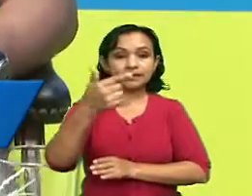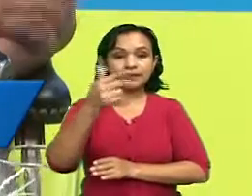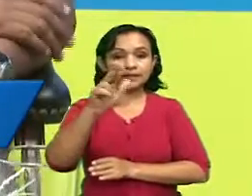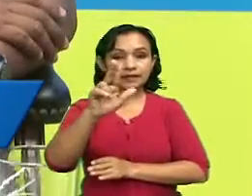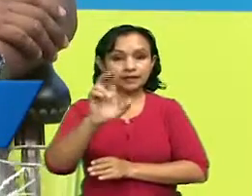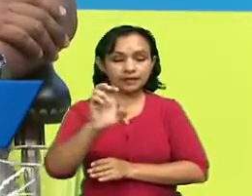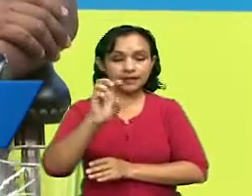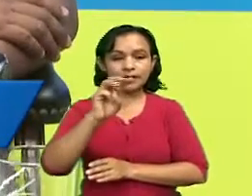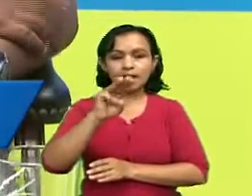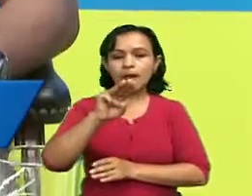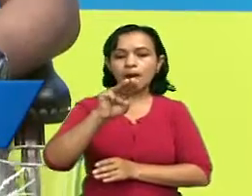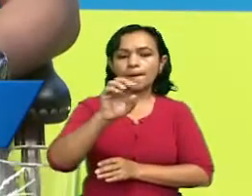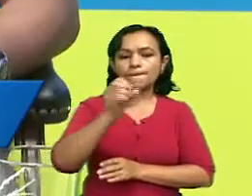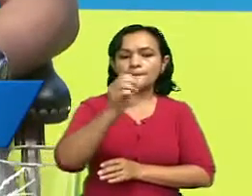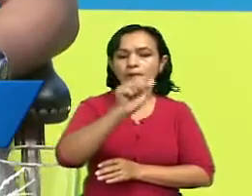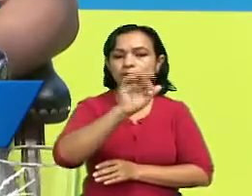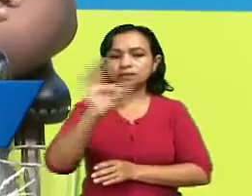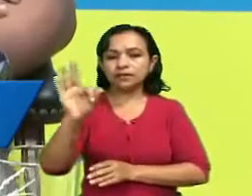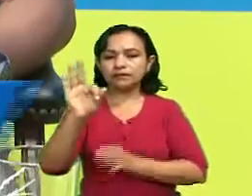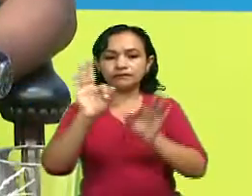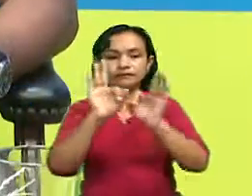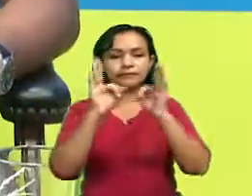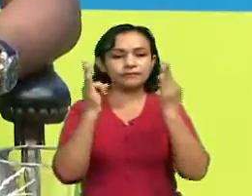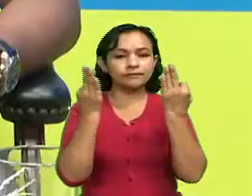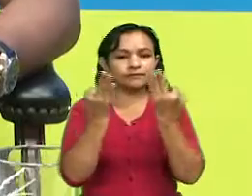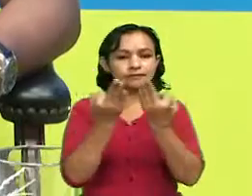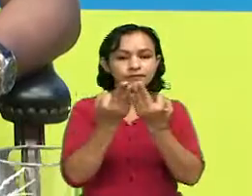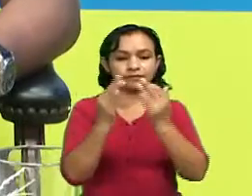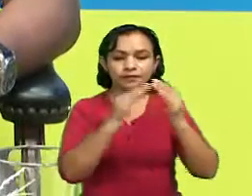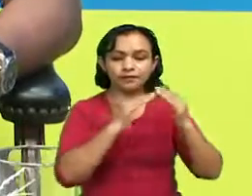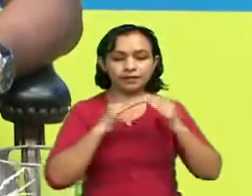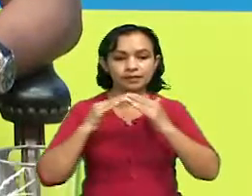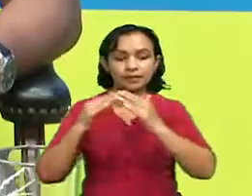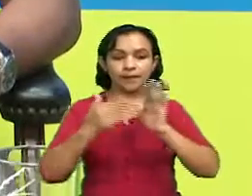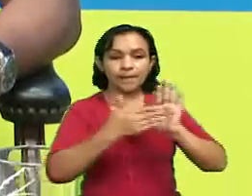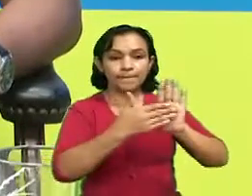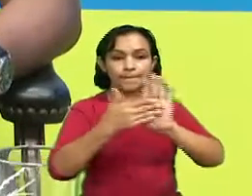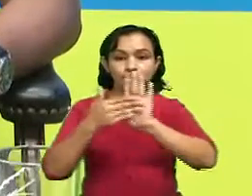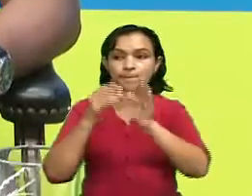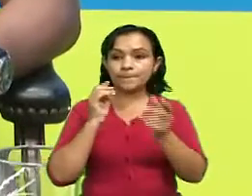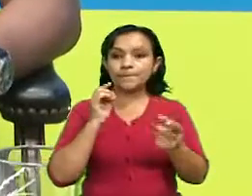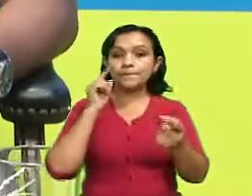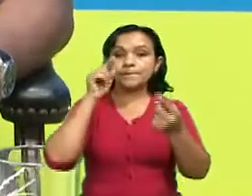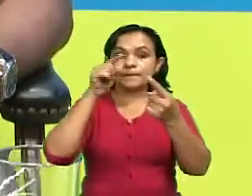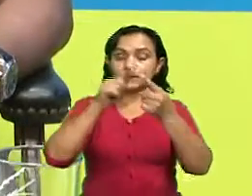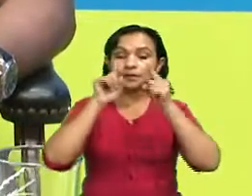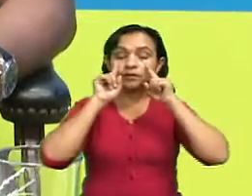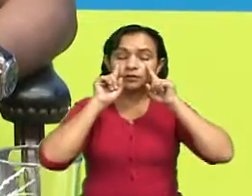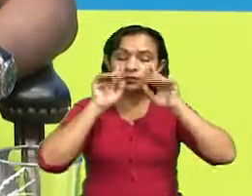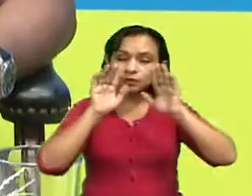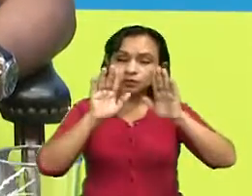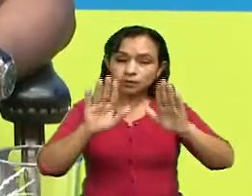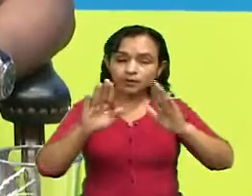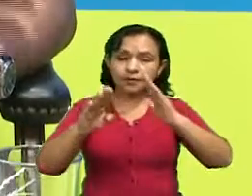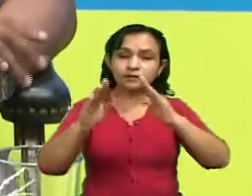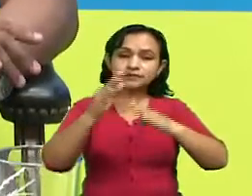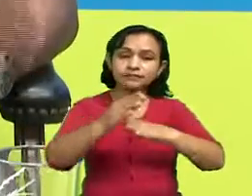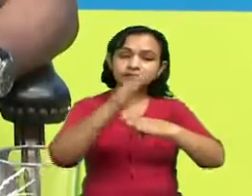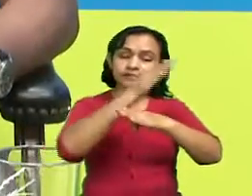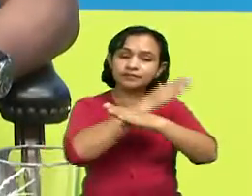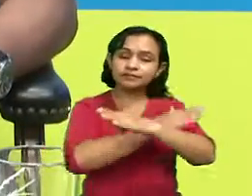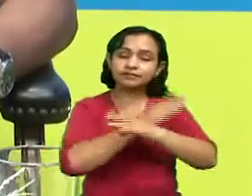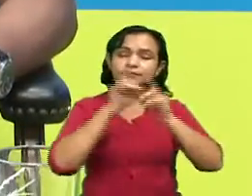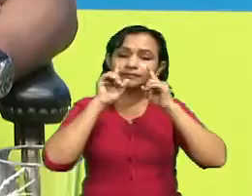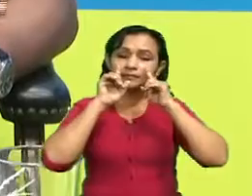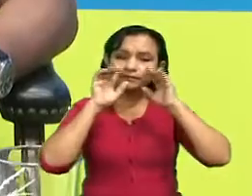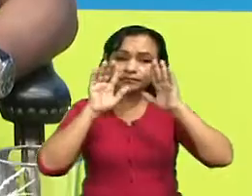MOSAP, Modelo de Salud Familiar Comunitario, tiene el objetivo, es la prevención, ¿verdad? Y ese es el tema de hoy,